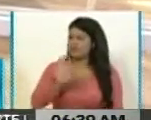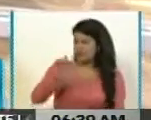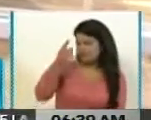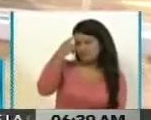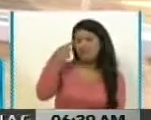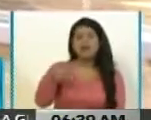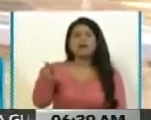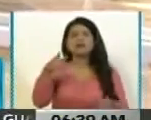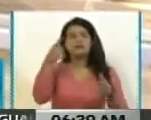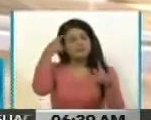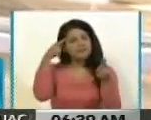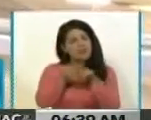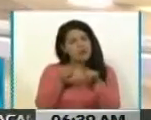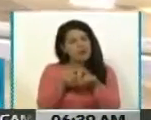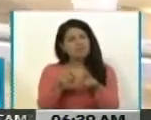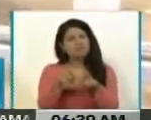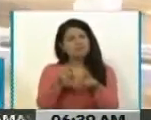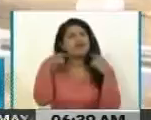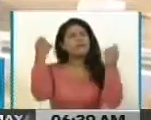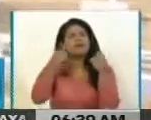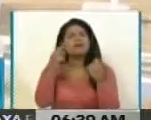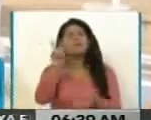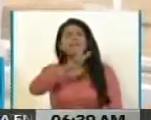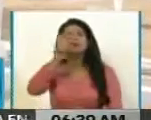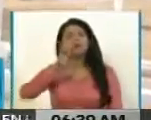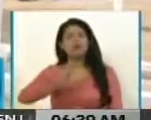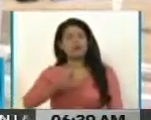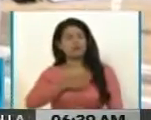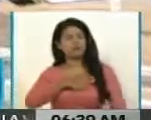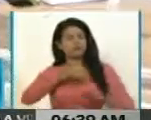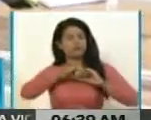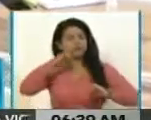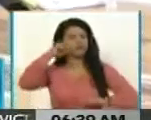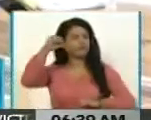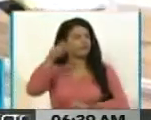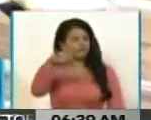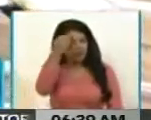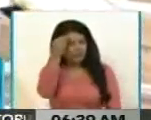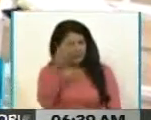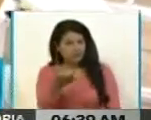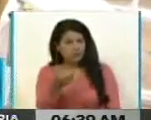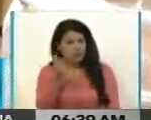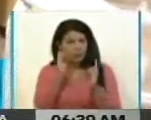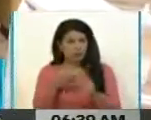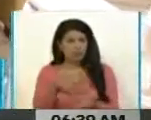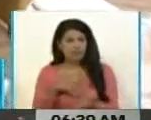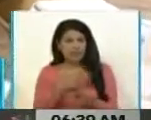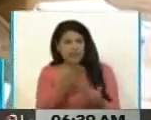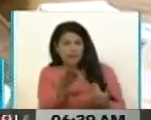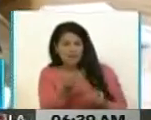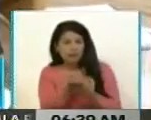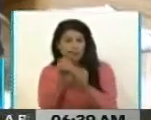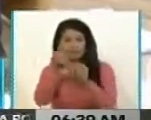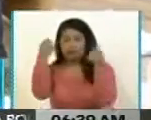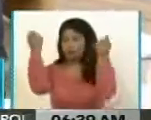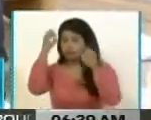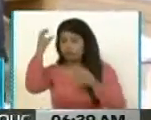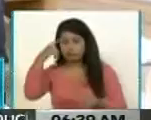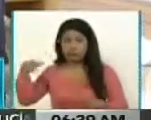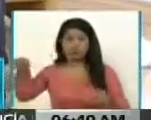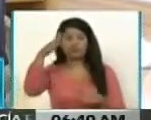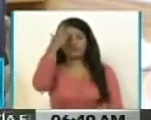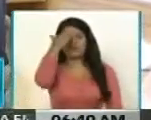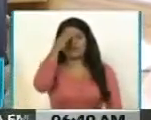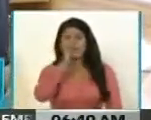Indestructible, ¿tú crees que pueda contribuir, Esther, para generar conciencia en torno a estos elementos,